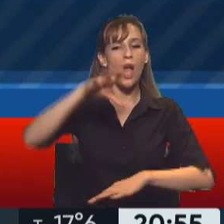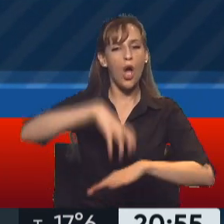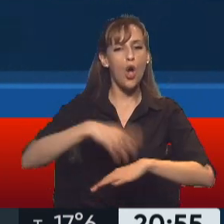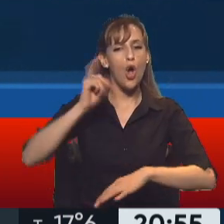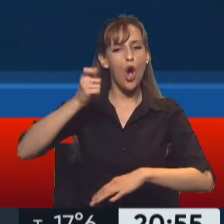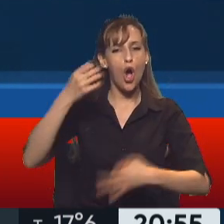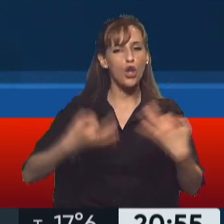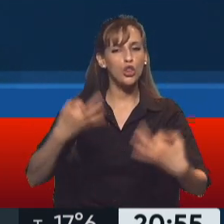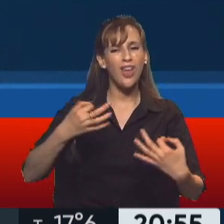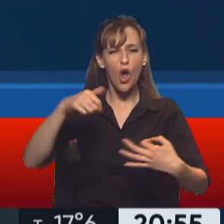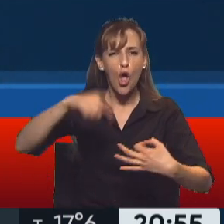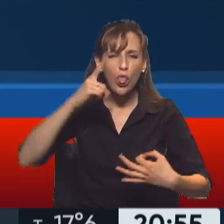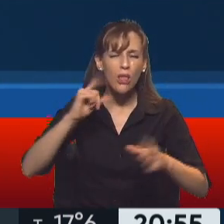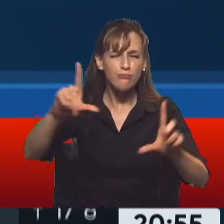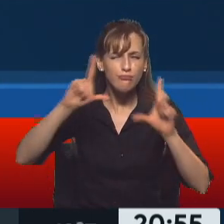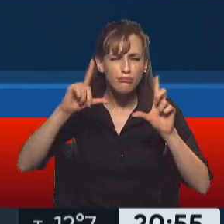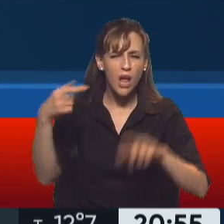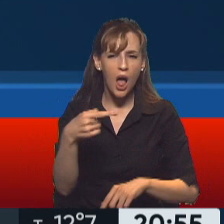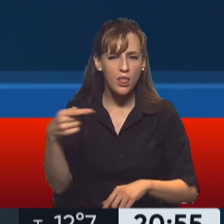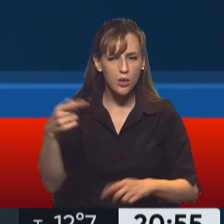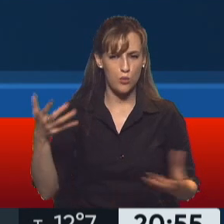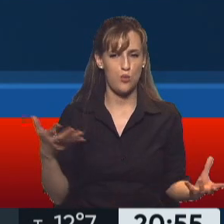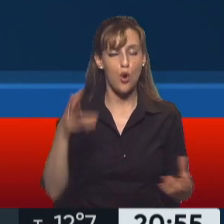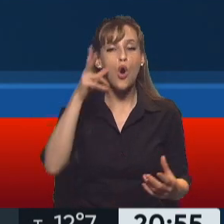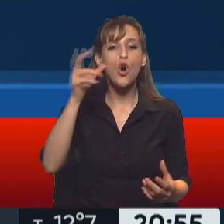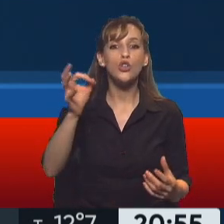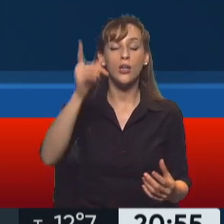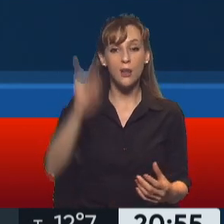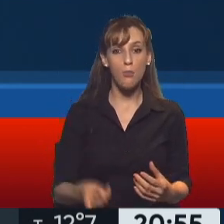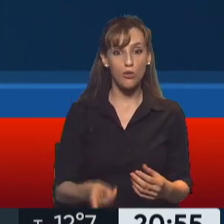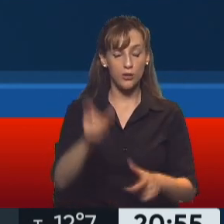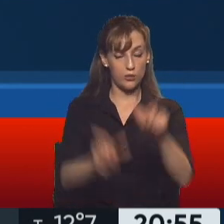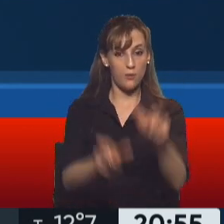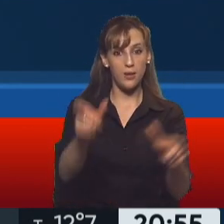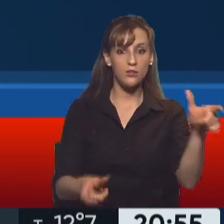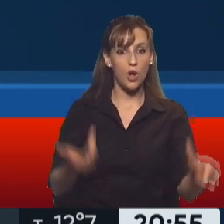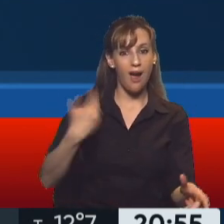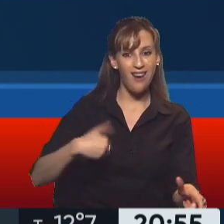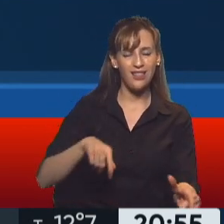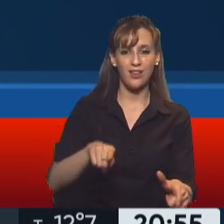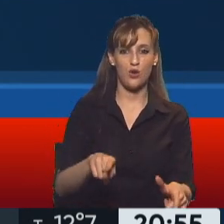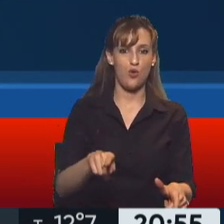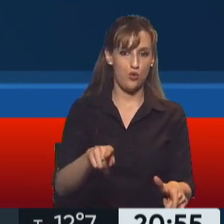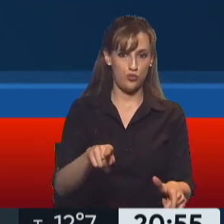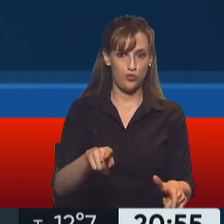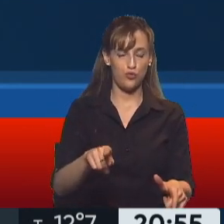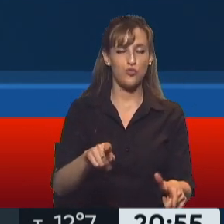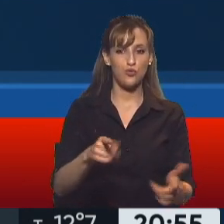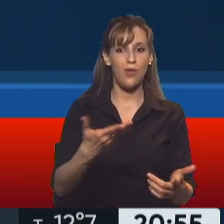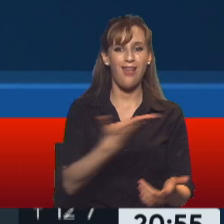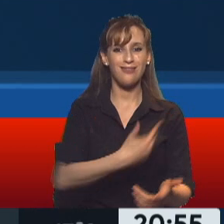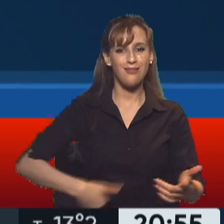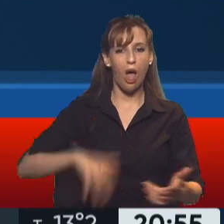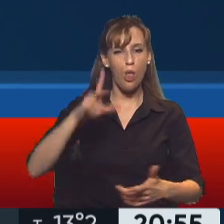que actualmente tiene. A ver, cuando vos ves que el 80% de los argentinos y argentinas descree de este poder del